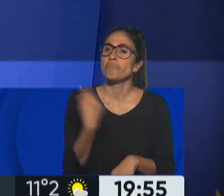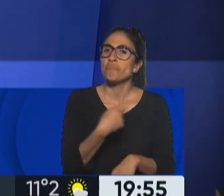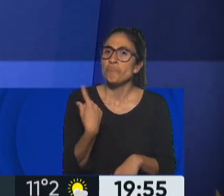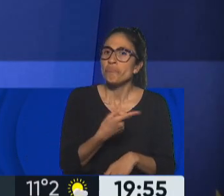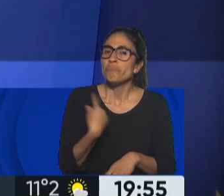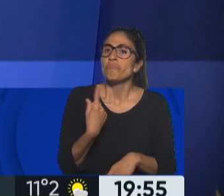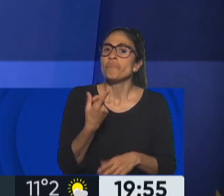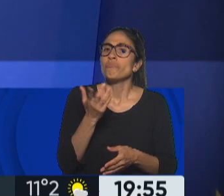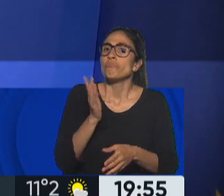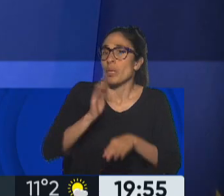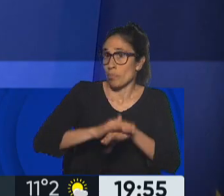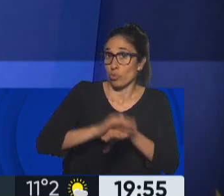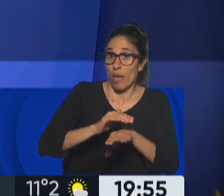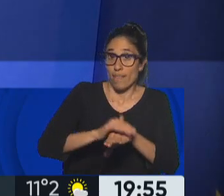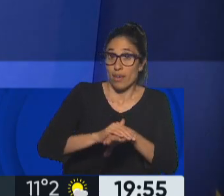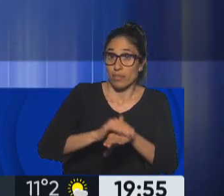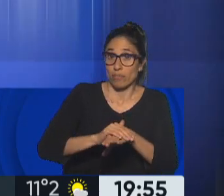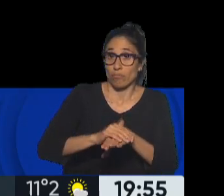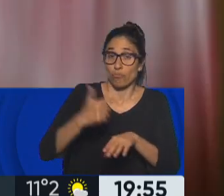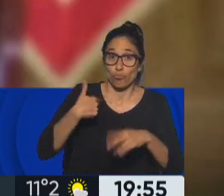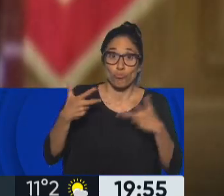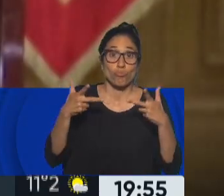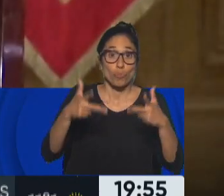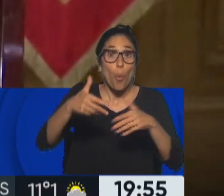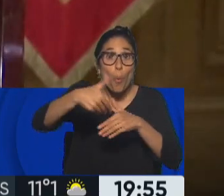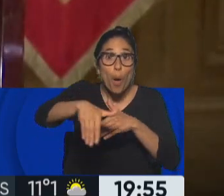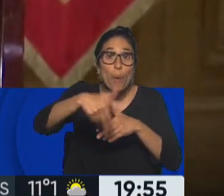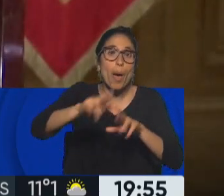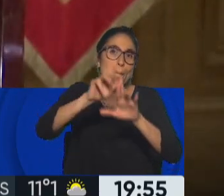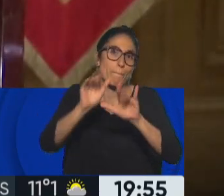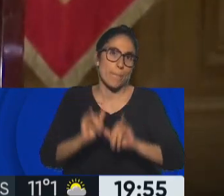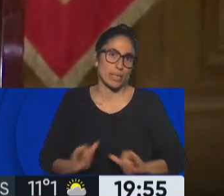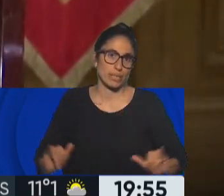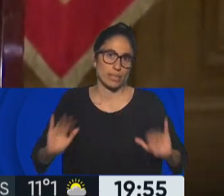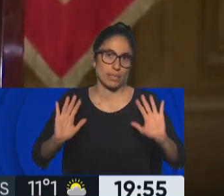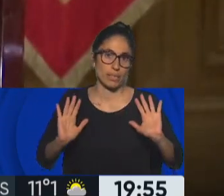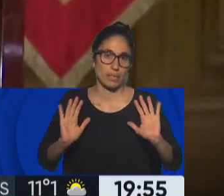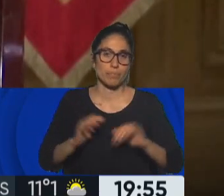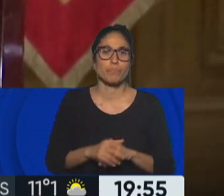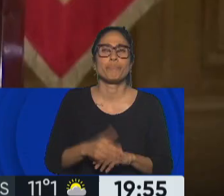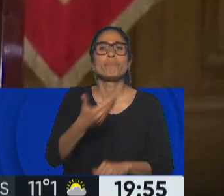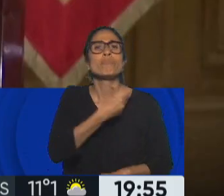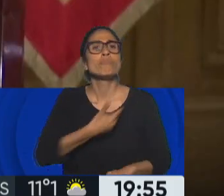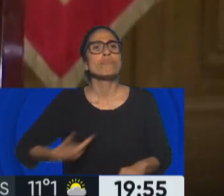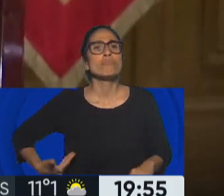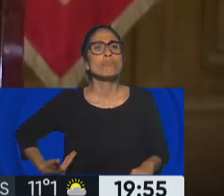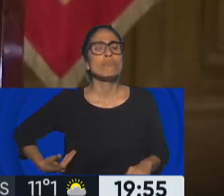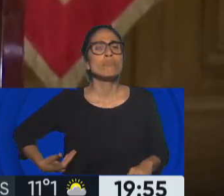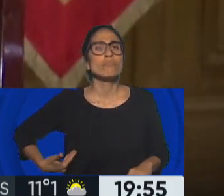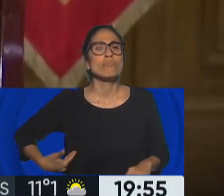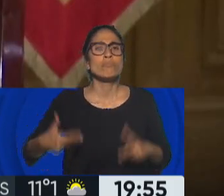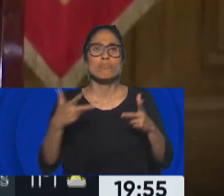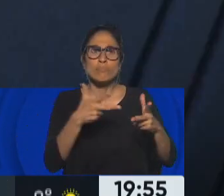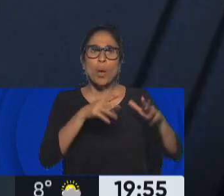I can assure everybody that there will be peace in this country. Por otro lado, la presidenta Zurabichvili alienta las